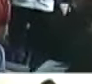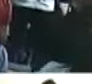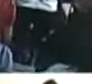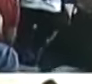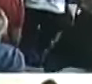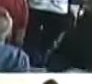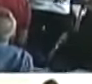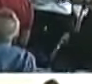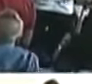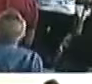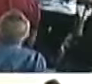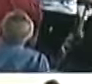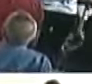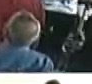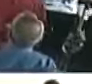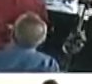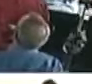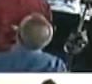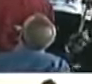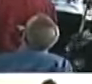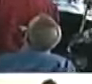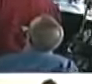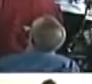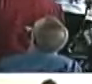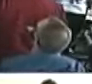consultivo en defensa del Esequibo.